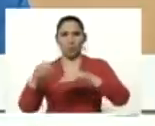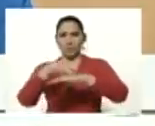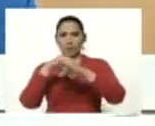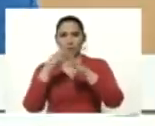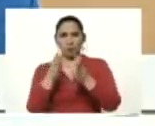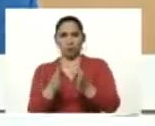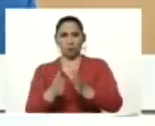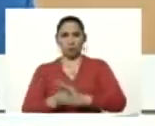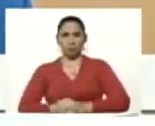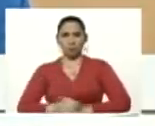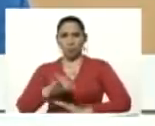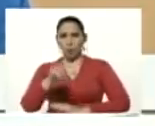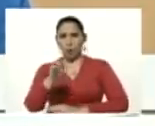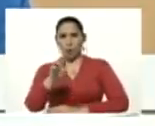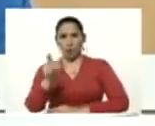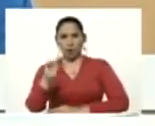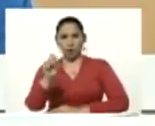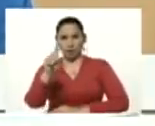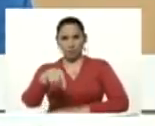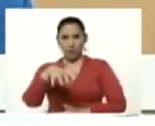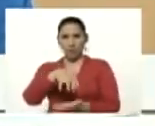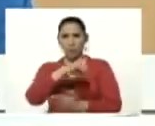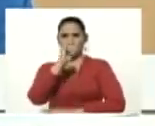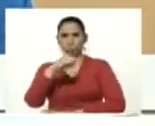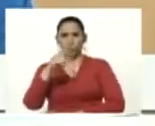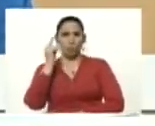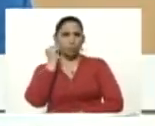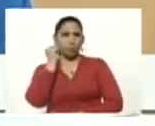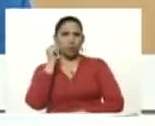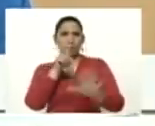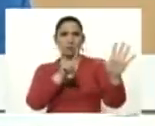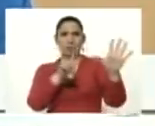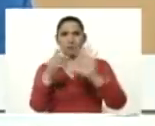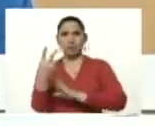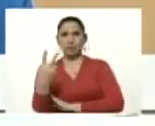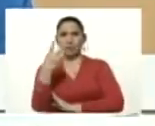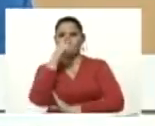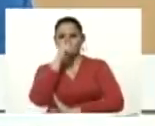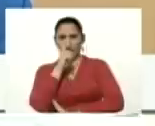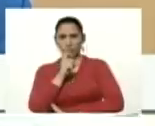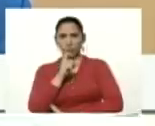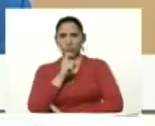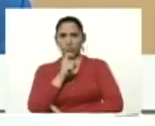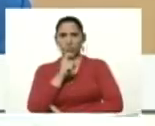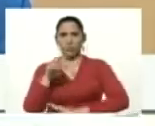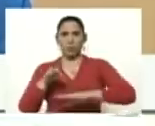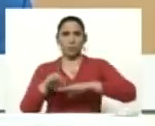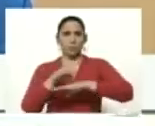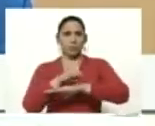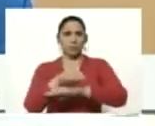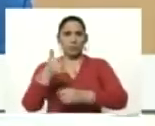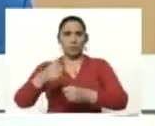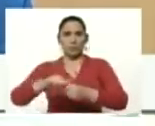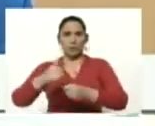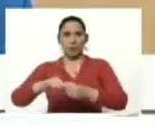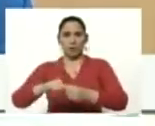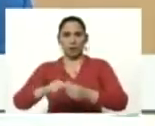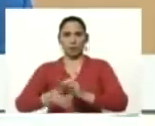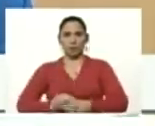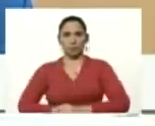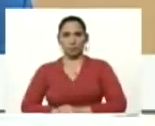Márquez. Igualmente en el estado Zulia, una mujer de 62 años, del municipio Maracaibo, en